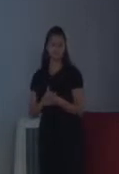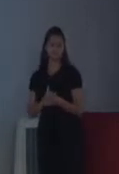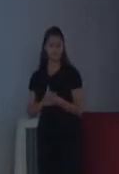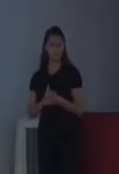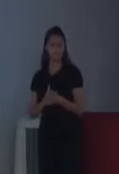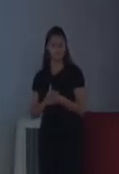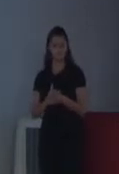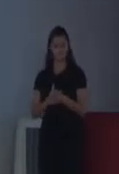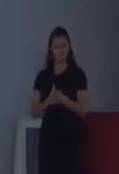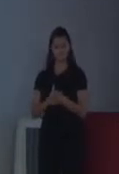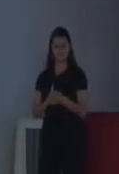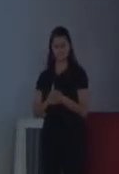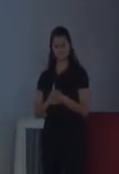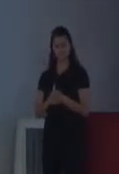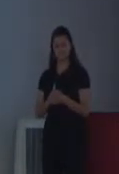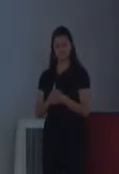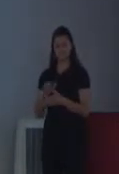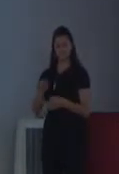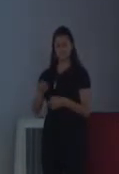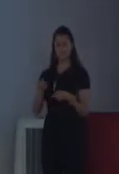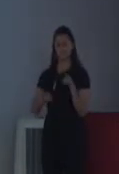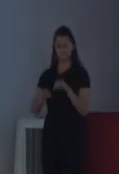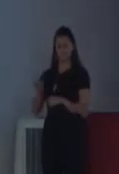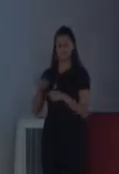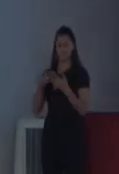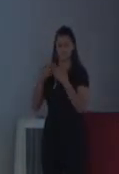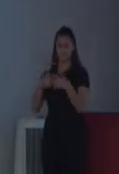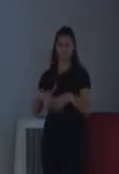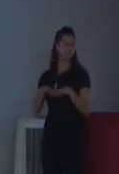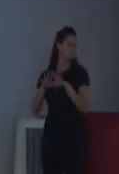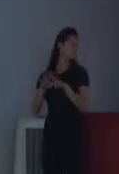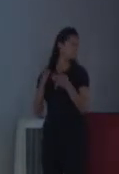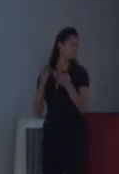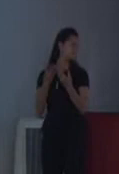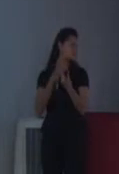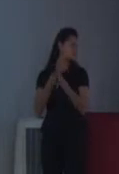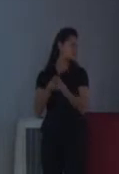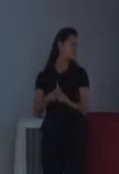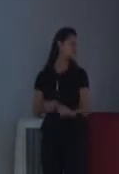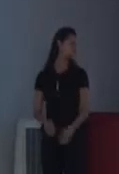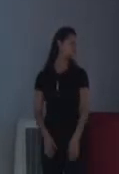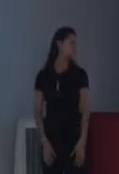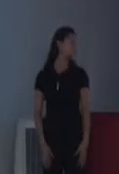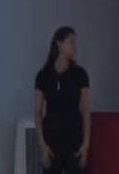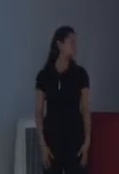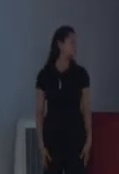Esas son unas de las funciones que cumple este Consejo.